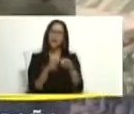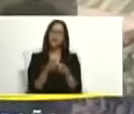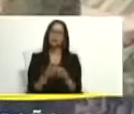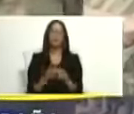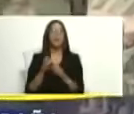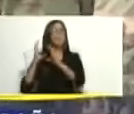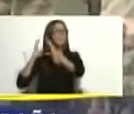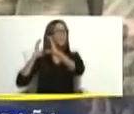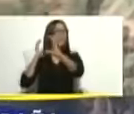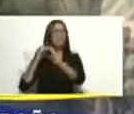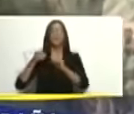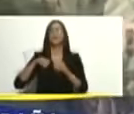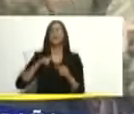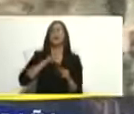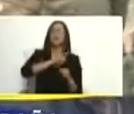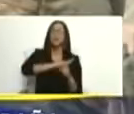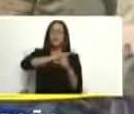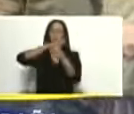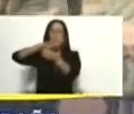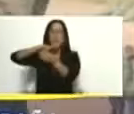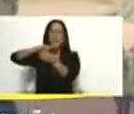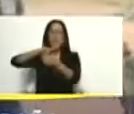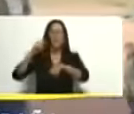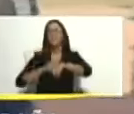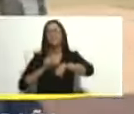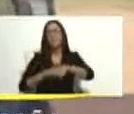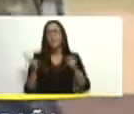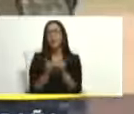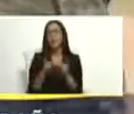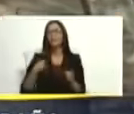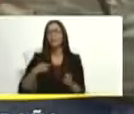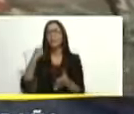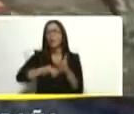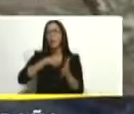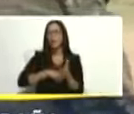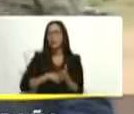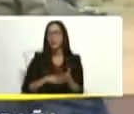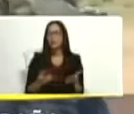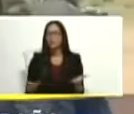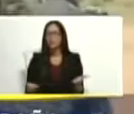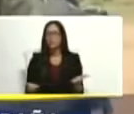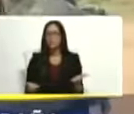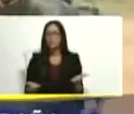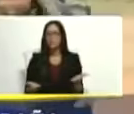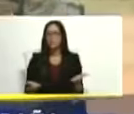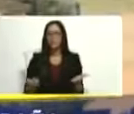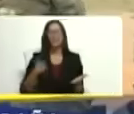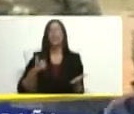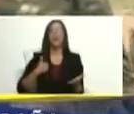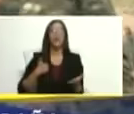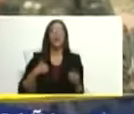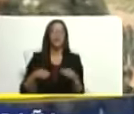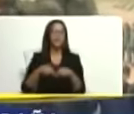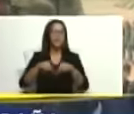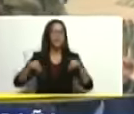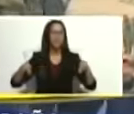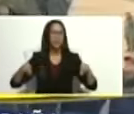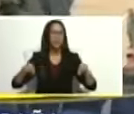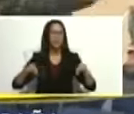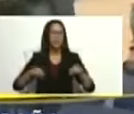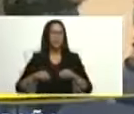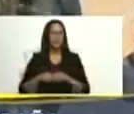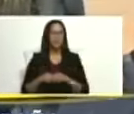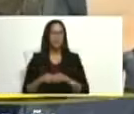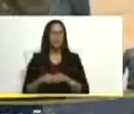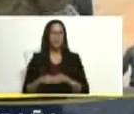misiles, drones a la hora de la chiquita en que tengamos que combatir en cualquier territorio que